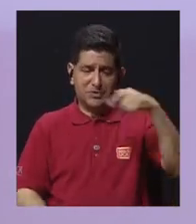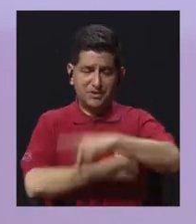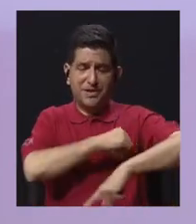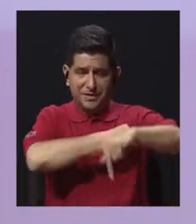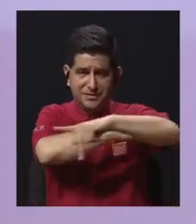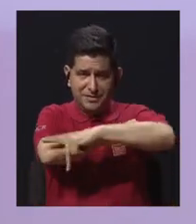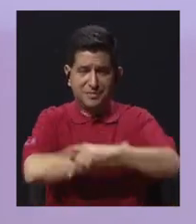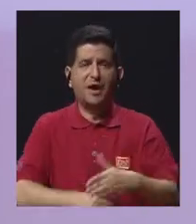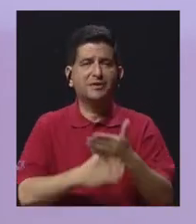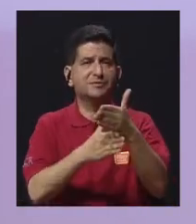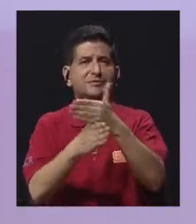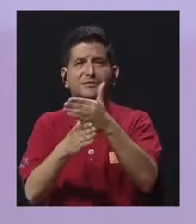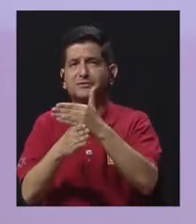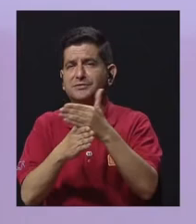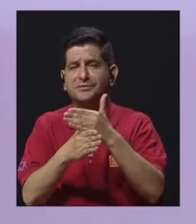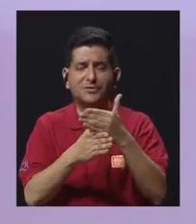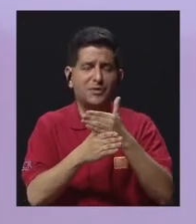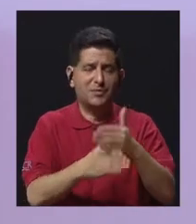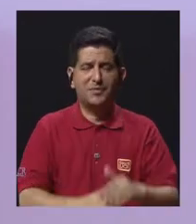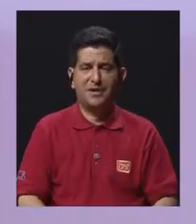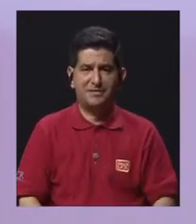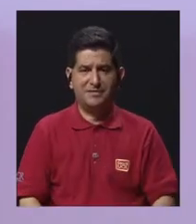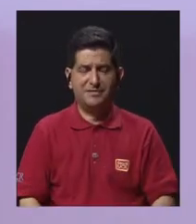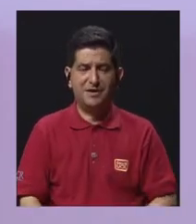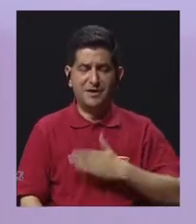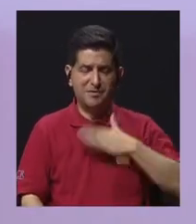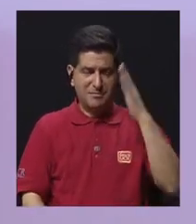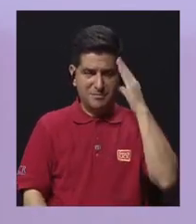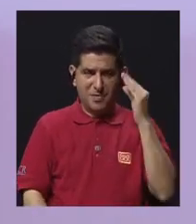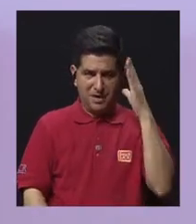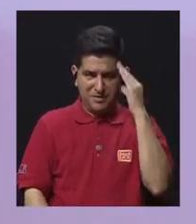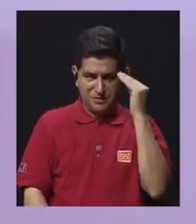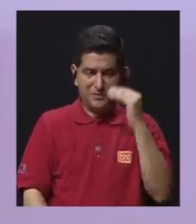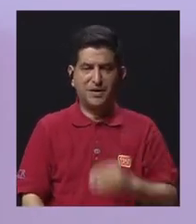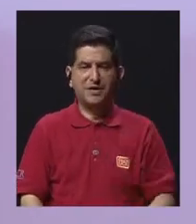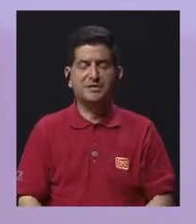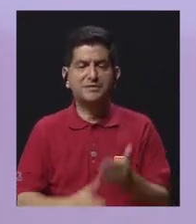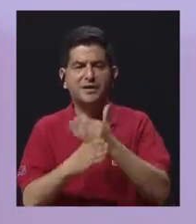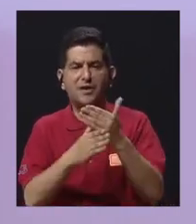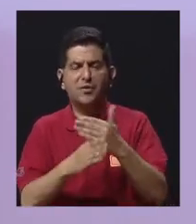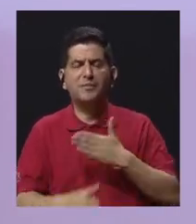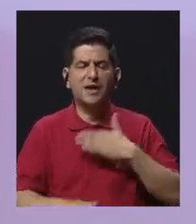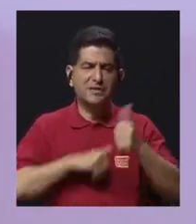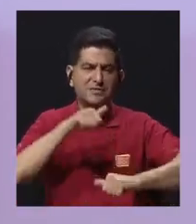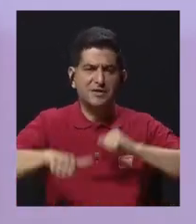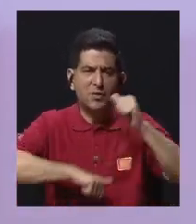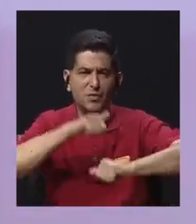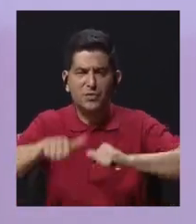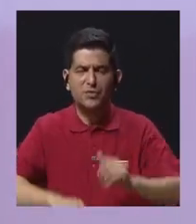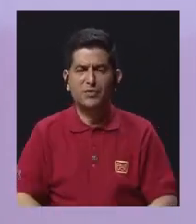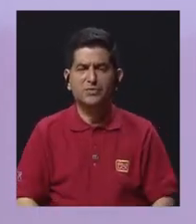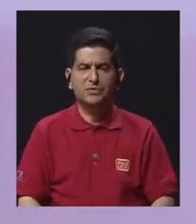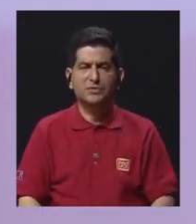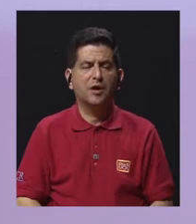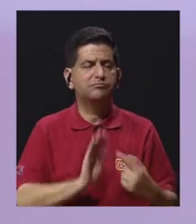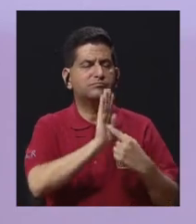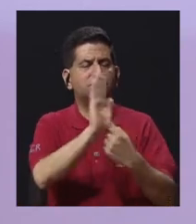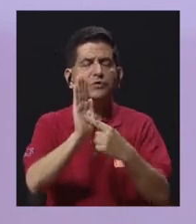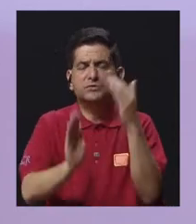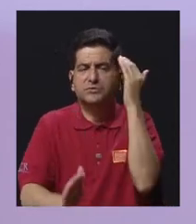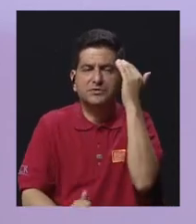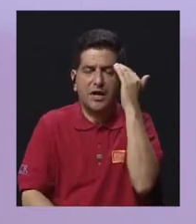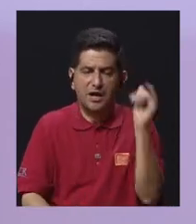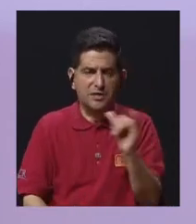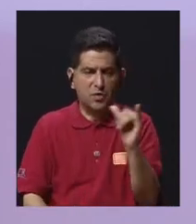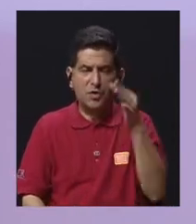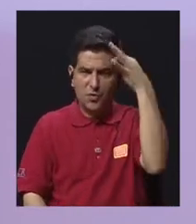país compartiendo mi experiencia, compartiendo mi lucha, dando a conocer y a la vez creo